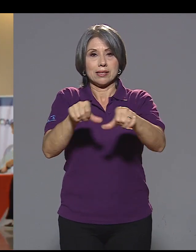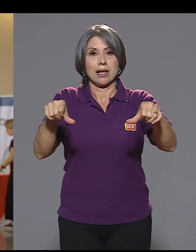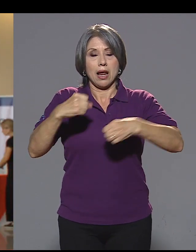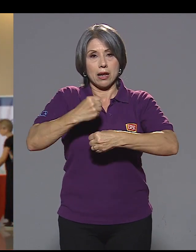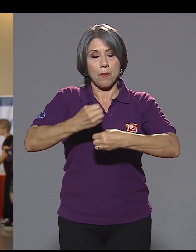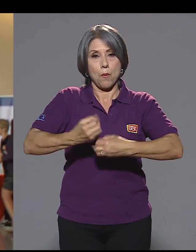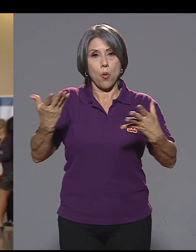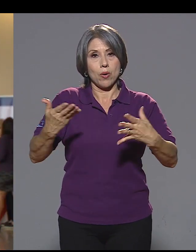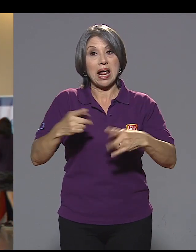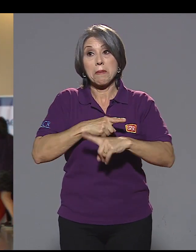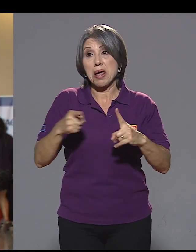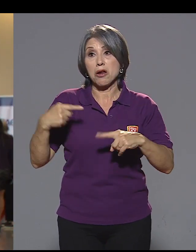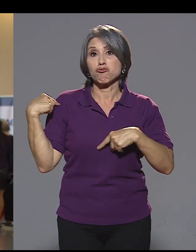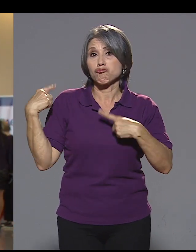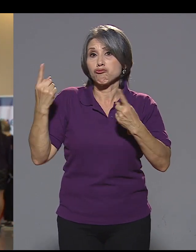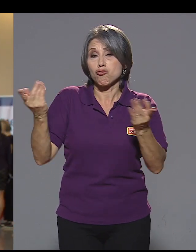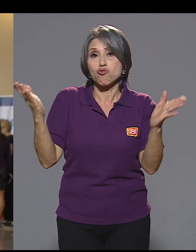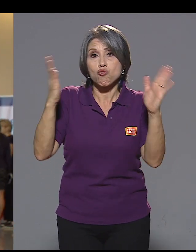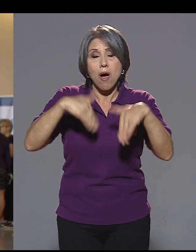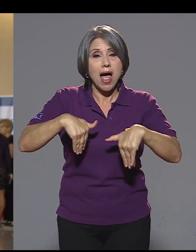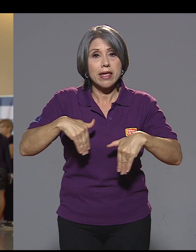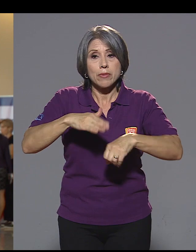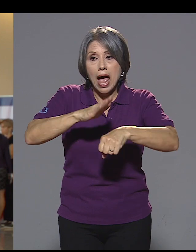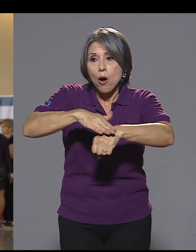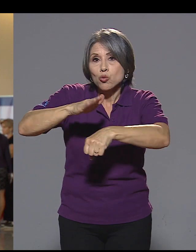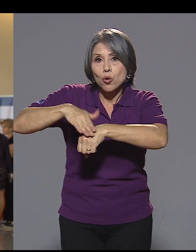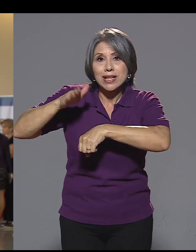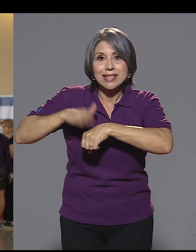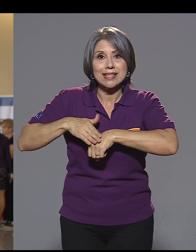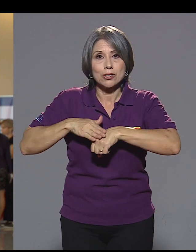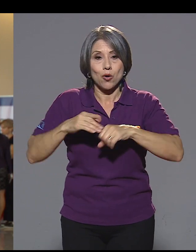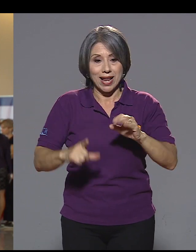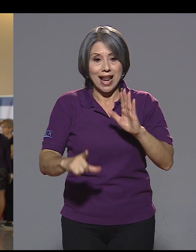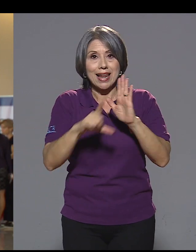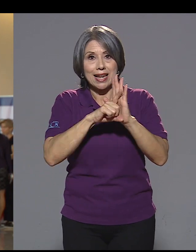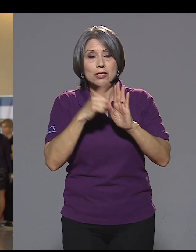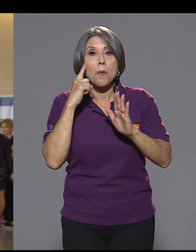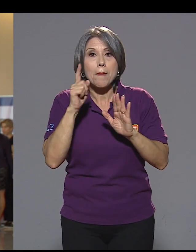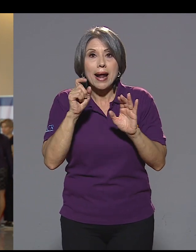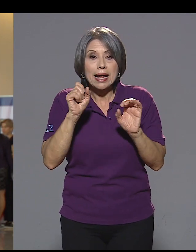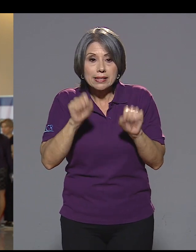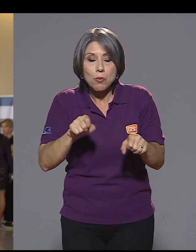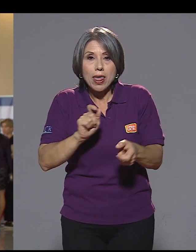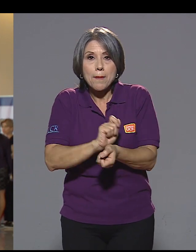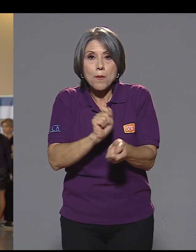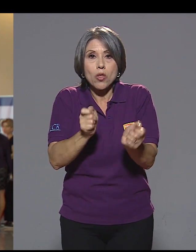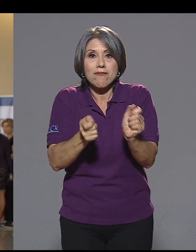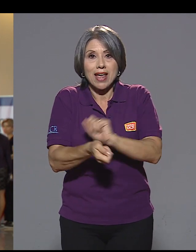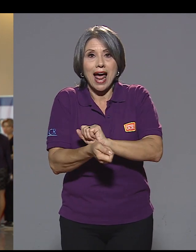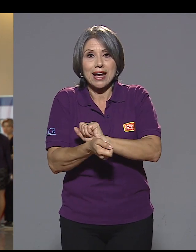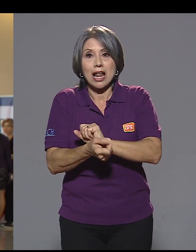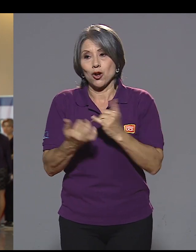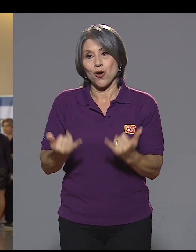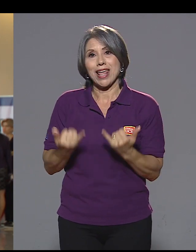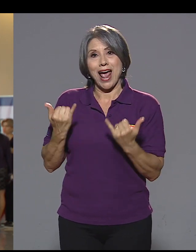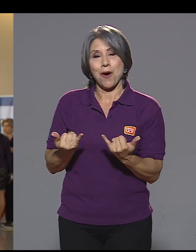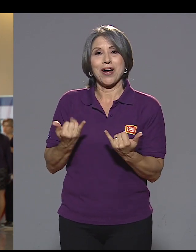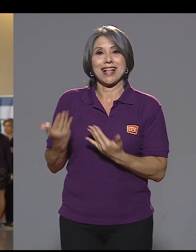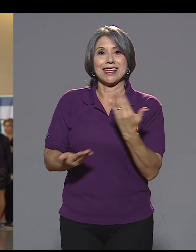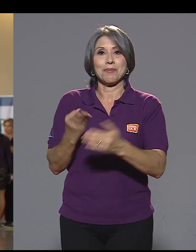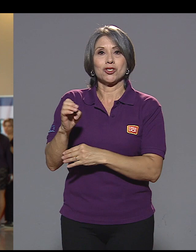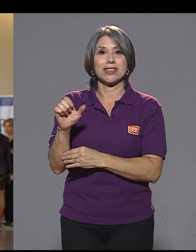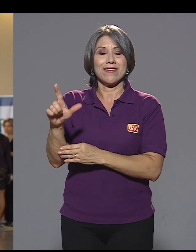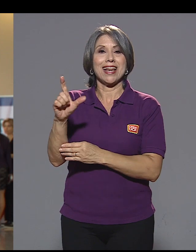público. Sin embargo, como no ha habido una autorización expresa de la legislación que permita modificar lo que hoy entiende el Servicio Civil por criterio de